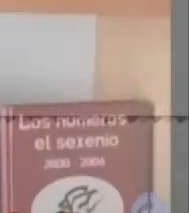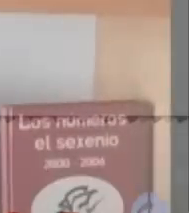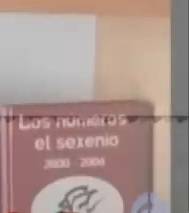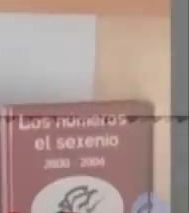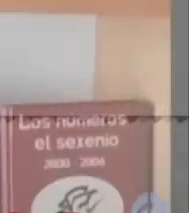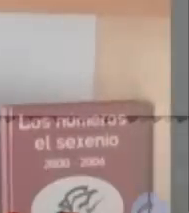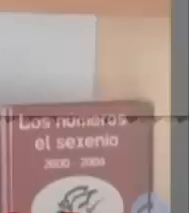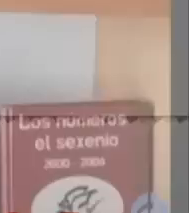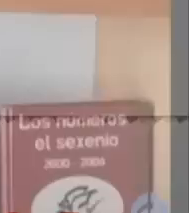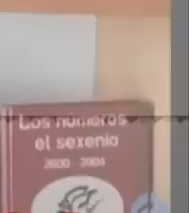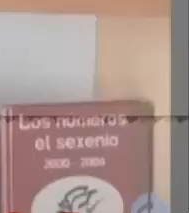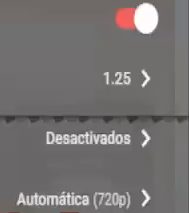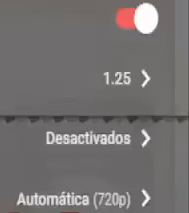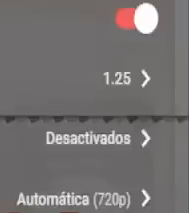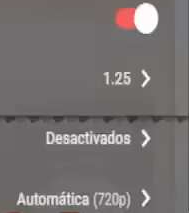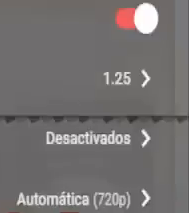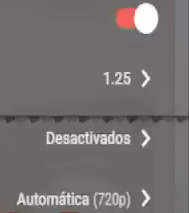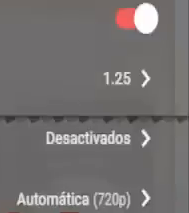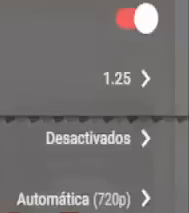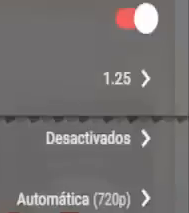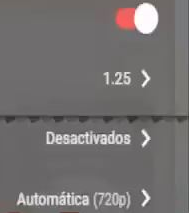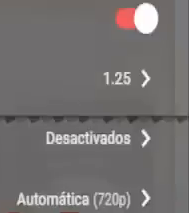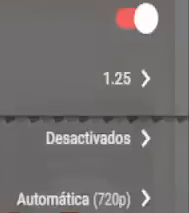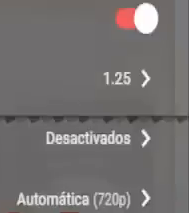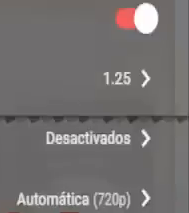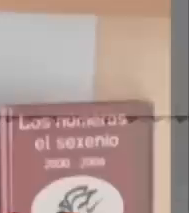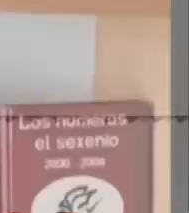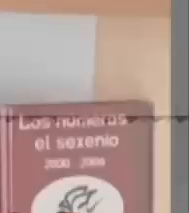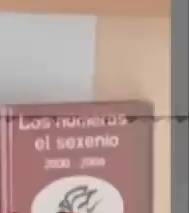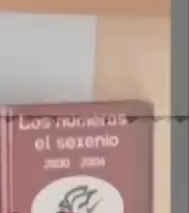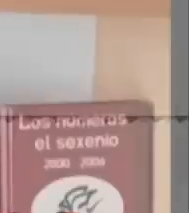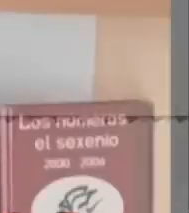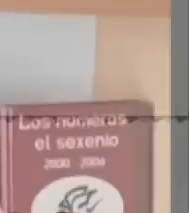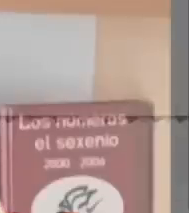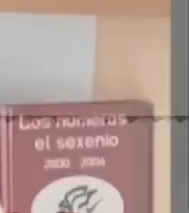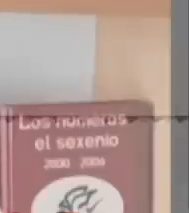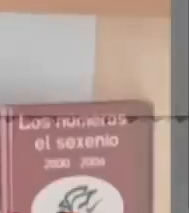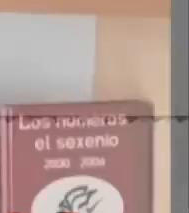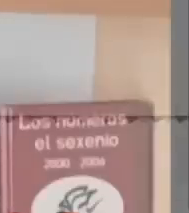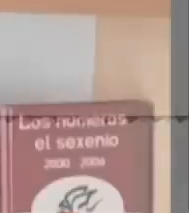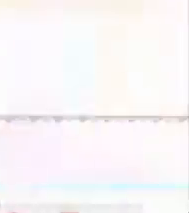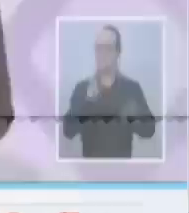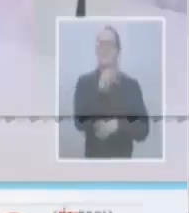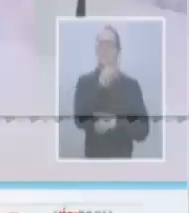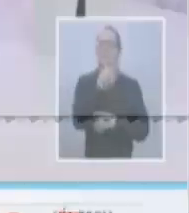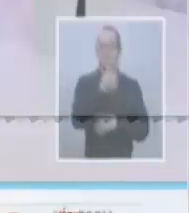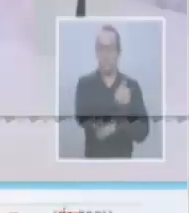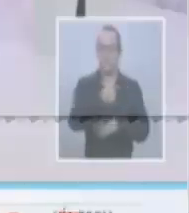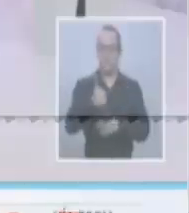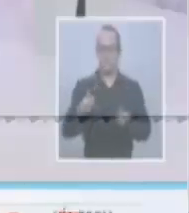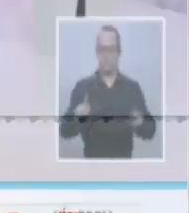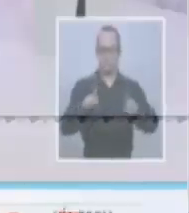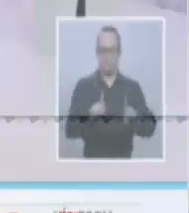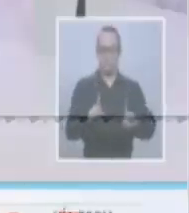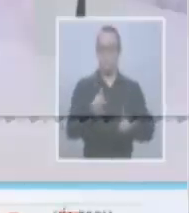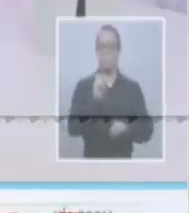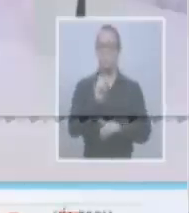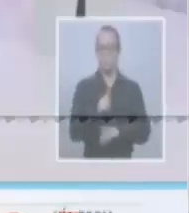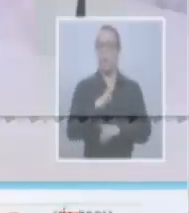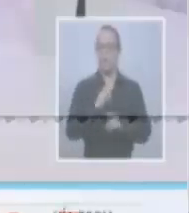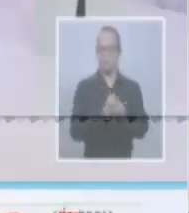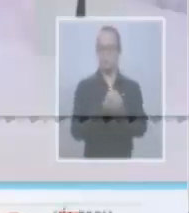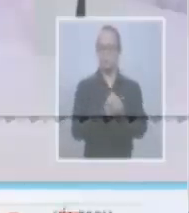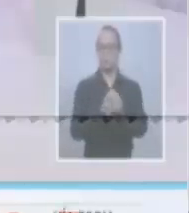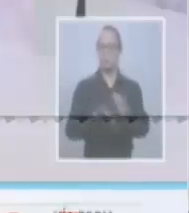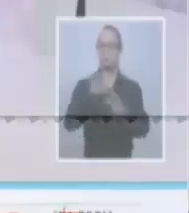sin daño. No la tocaron e iba adelante en las preferencias. Uh-huh. Bueno, en este segundo debate, con más razón, al momento de más riesgo en una